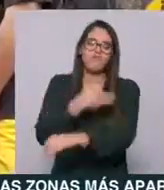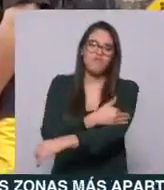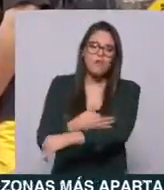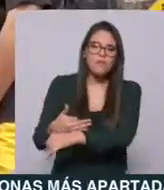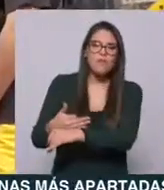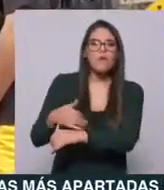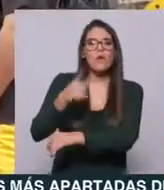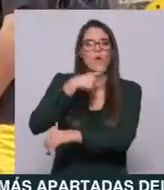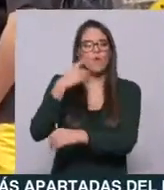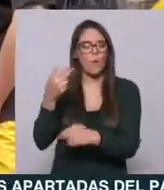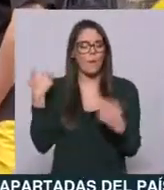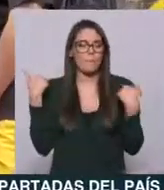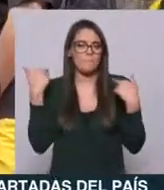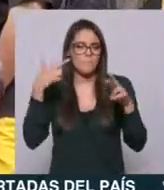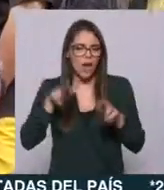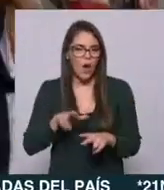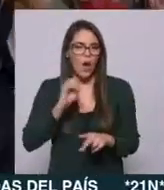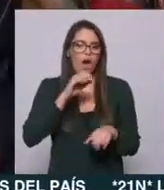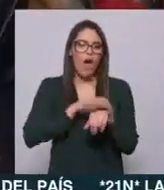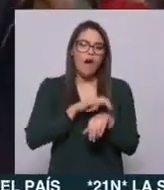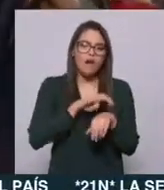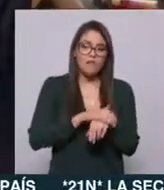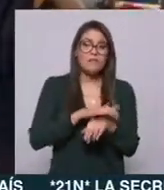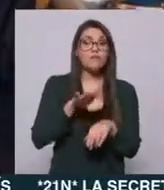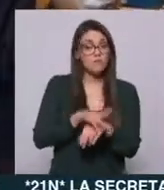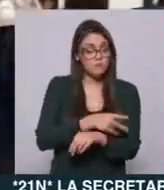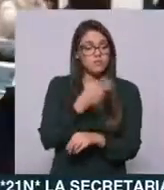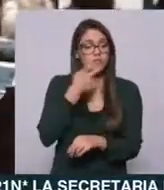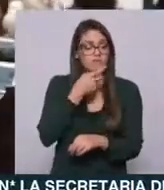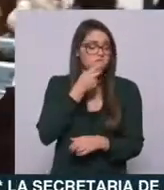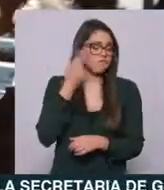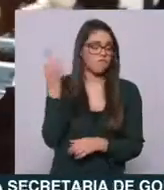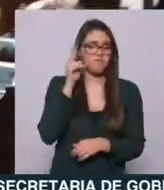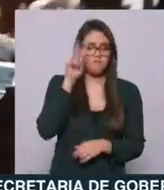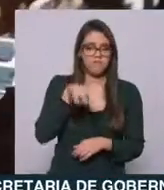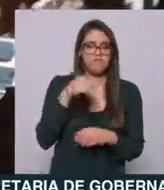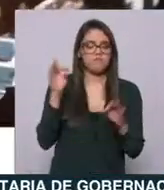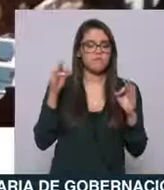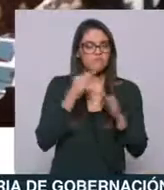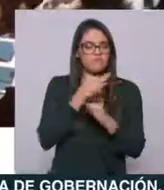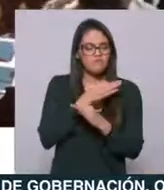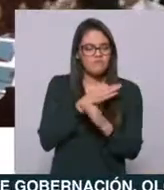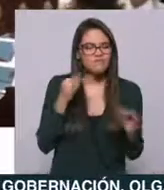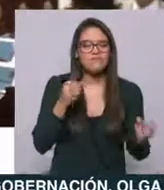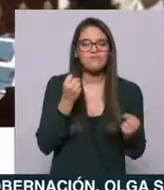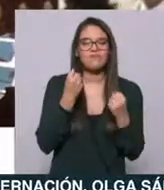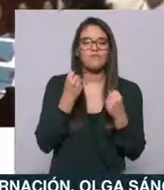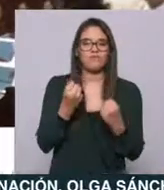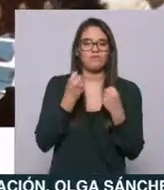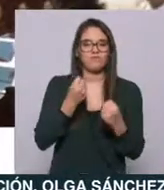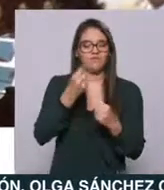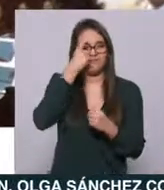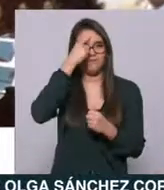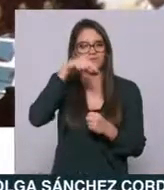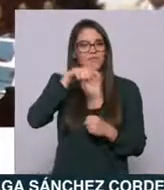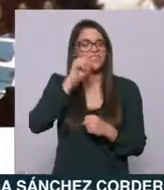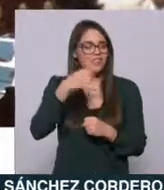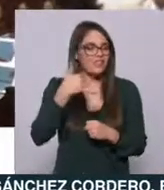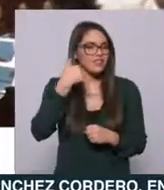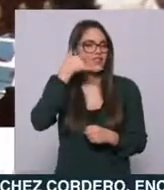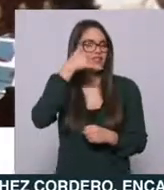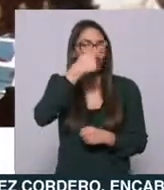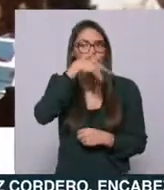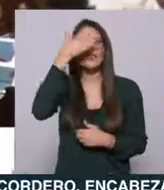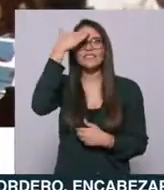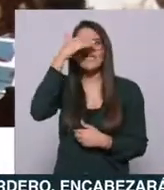asesoría psicológica y es necesario acercarles la información. Y quiero que hagan difusión masiva de este teléfono